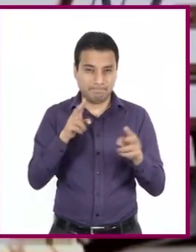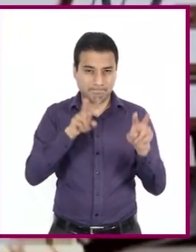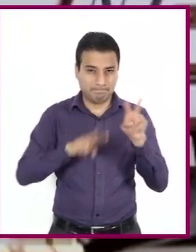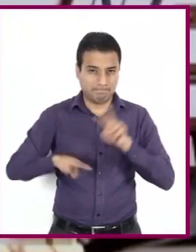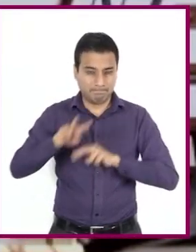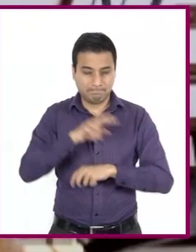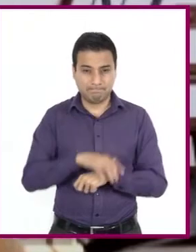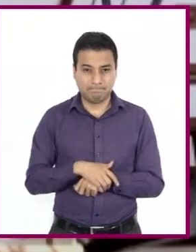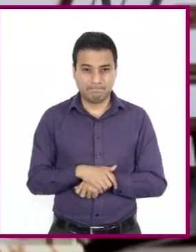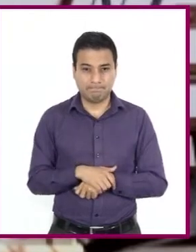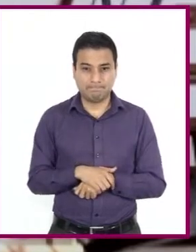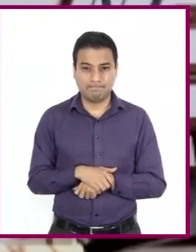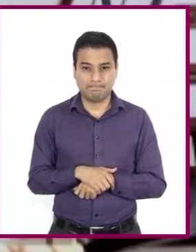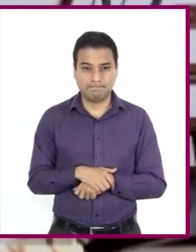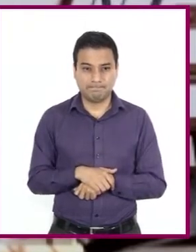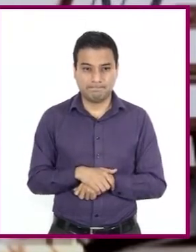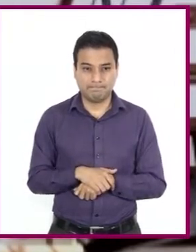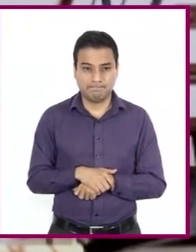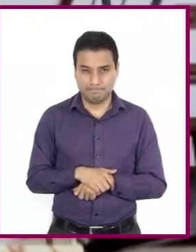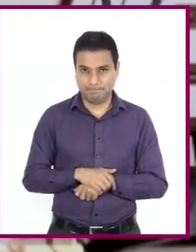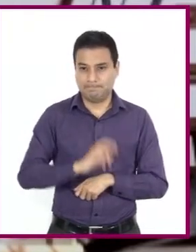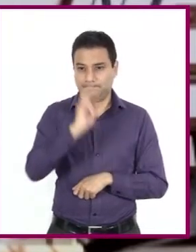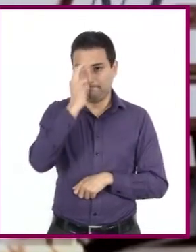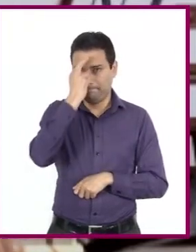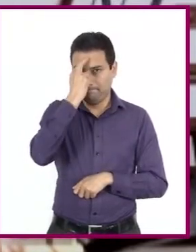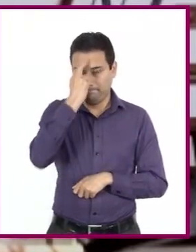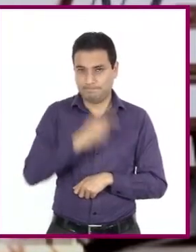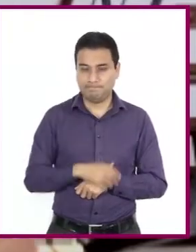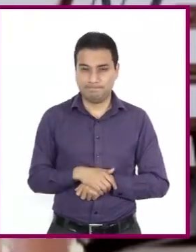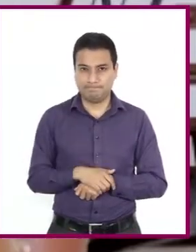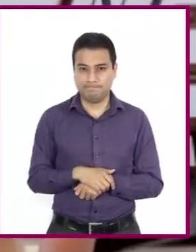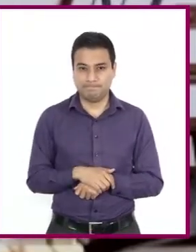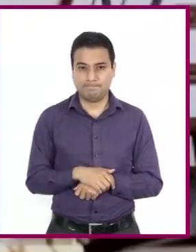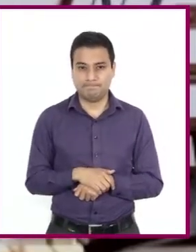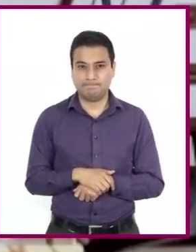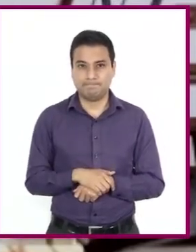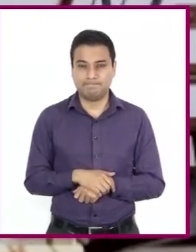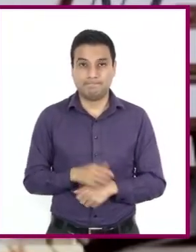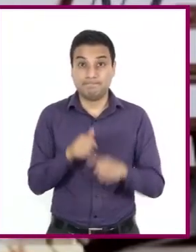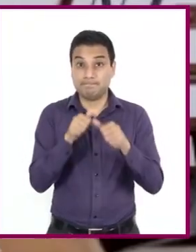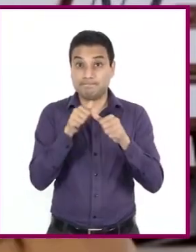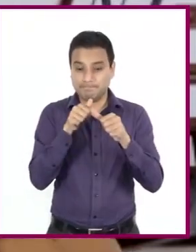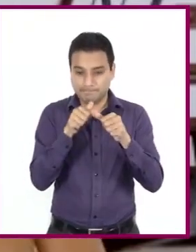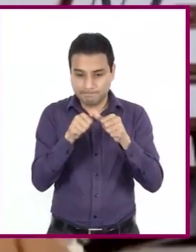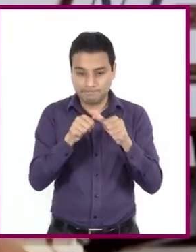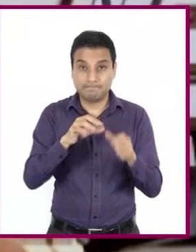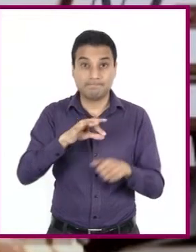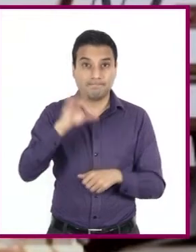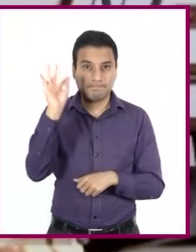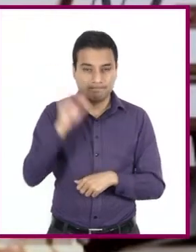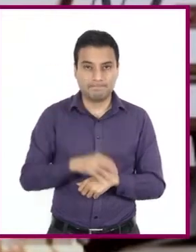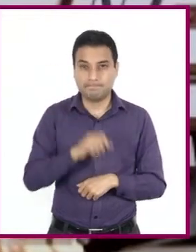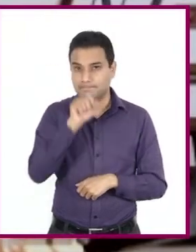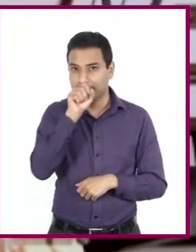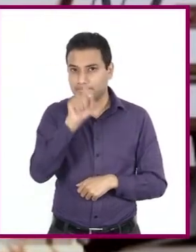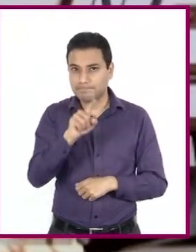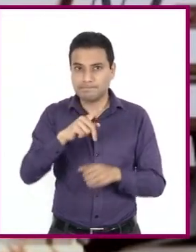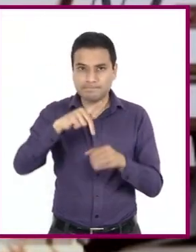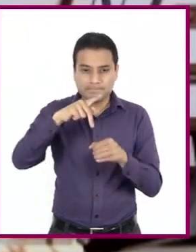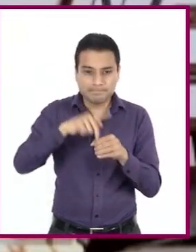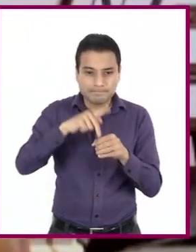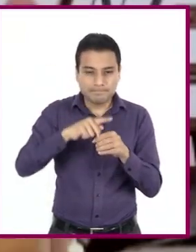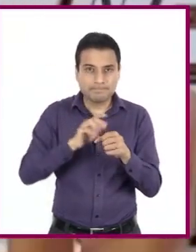concreto, tenemos que tomar en cuenta no solamente la letra que escogemos, sino la tinta en la que se va a